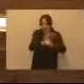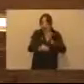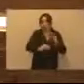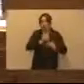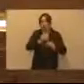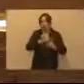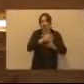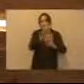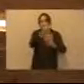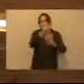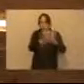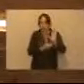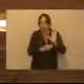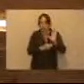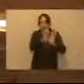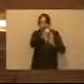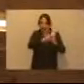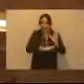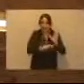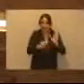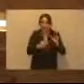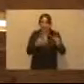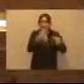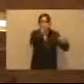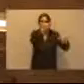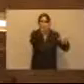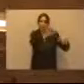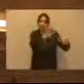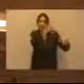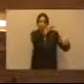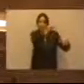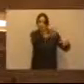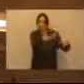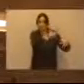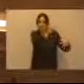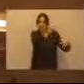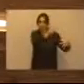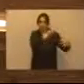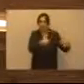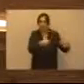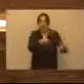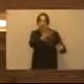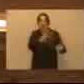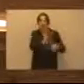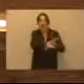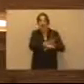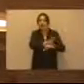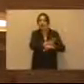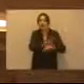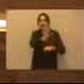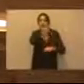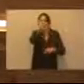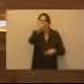de espera deben ter unha pinta similar a esta. Parece que na Consellería en el SESPA